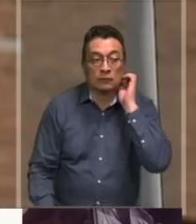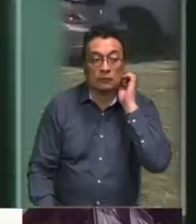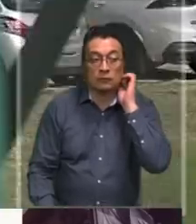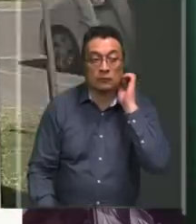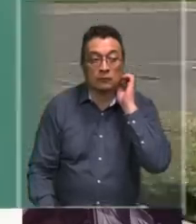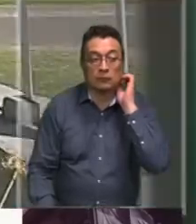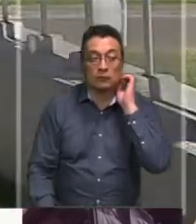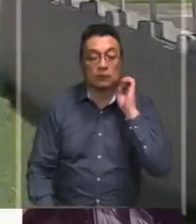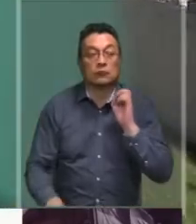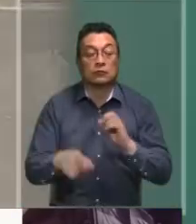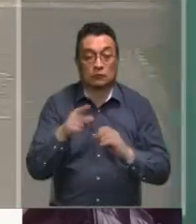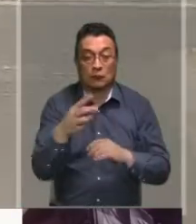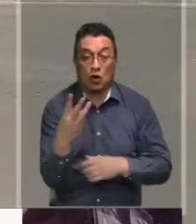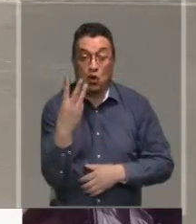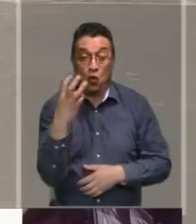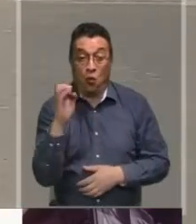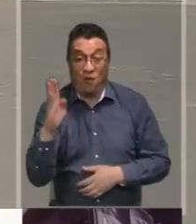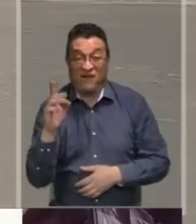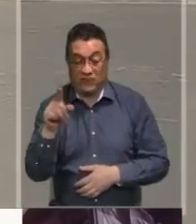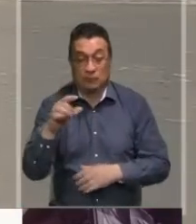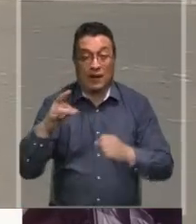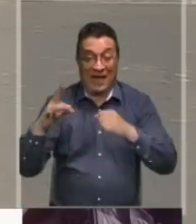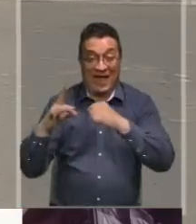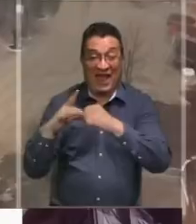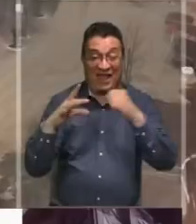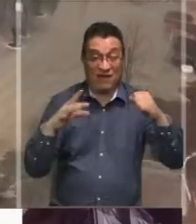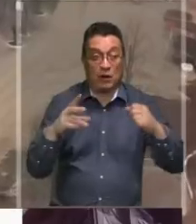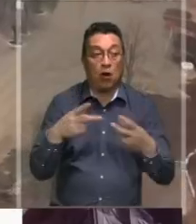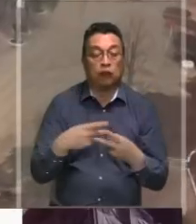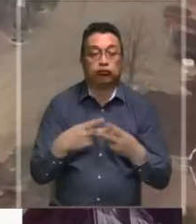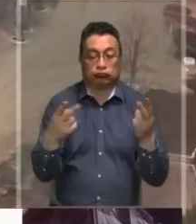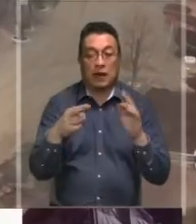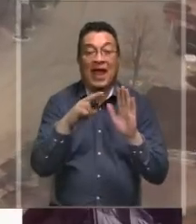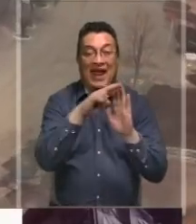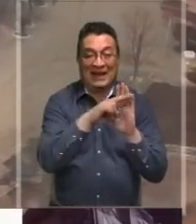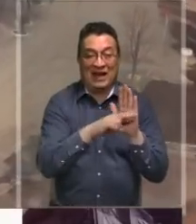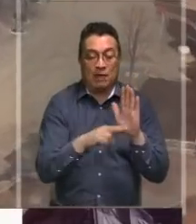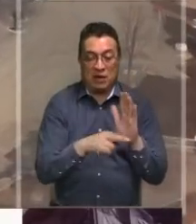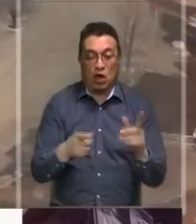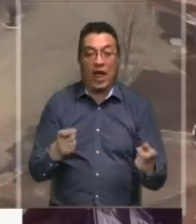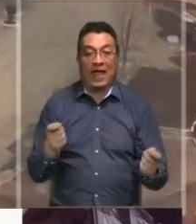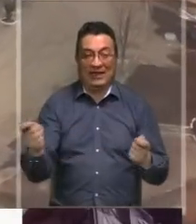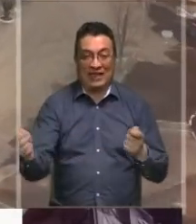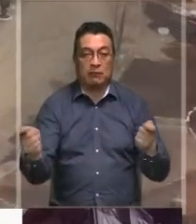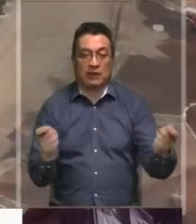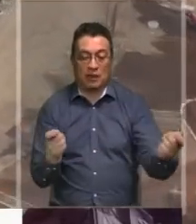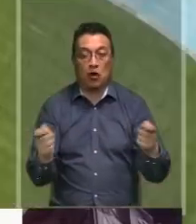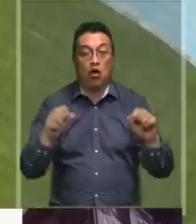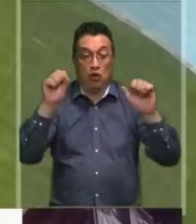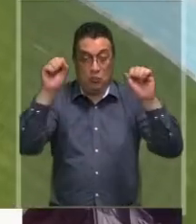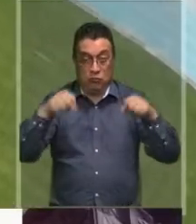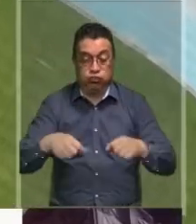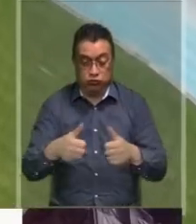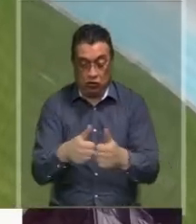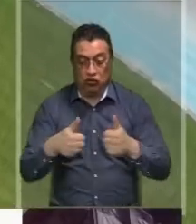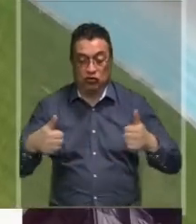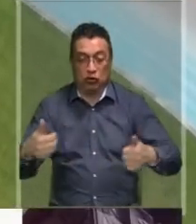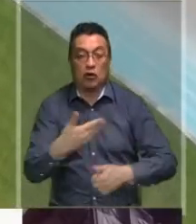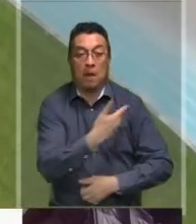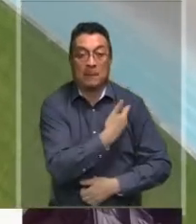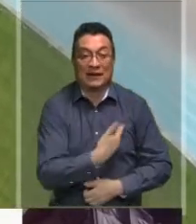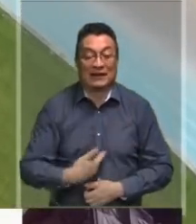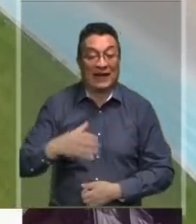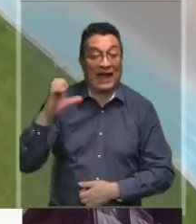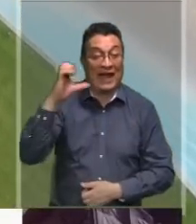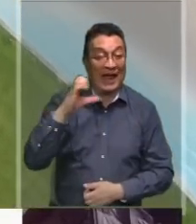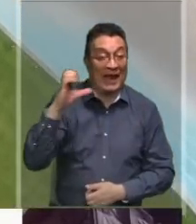En la propia página web de la ANFP aparece publicado el reglamento de intermediarios, aprobado por su Consejo de Presidentes en enero